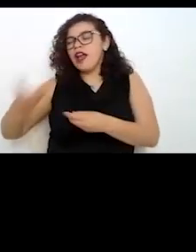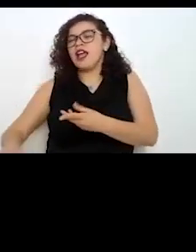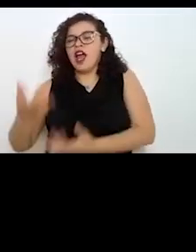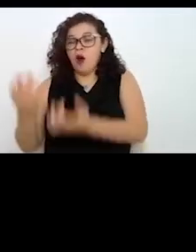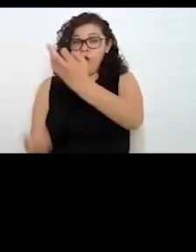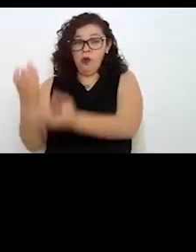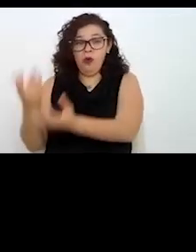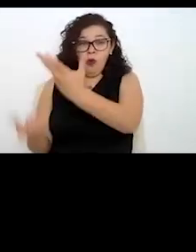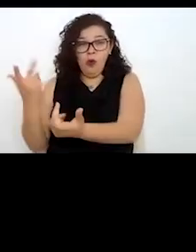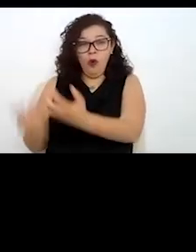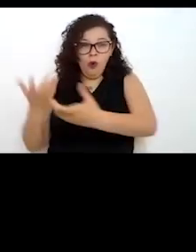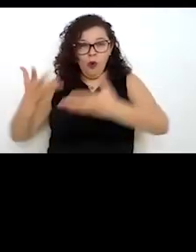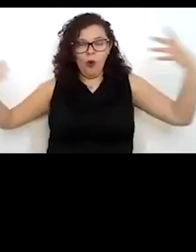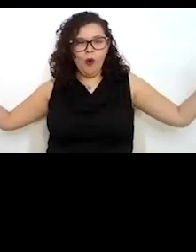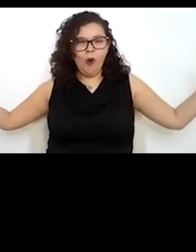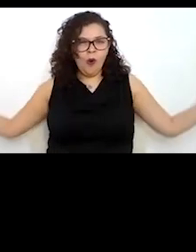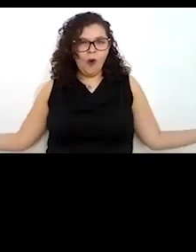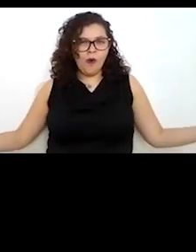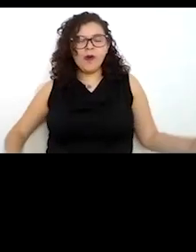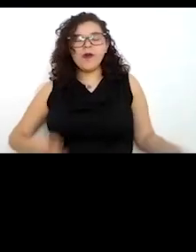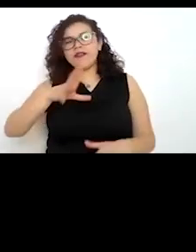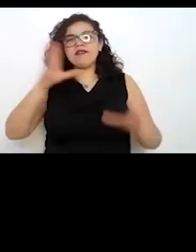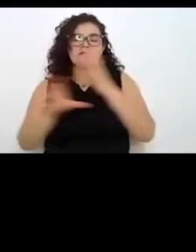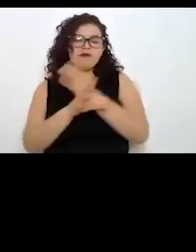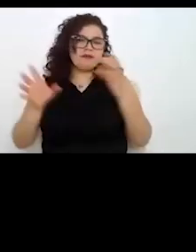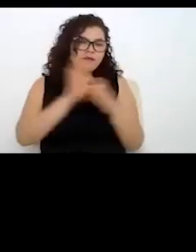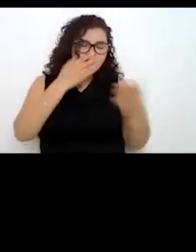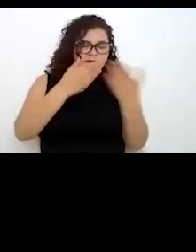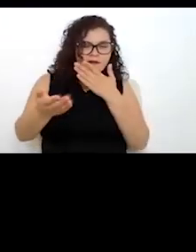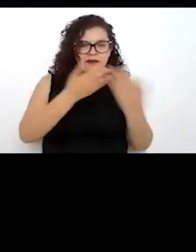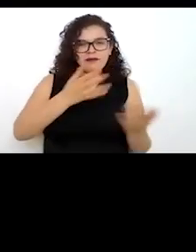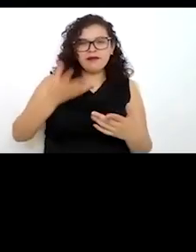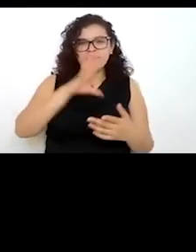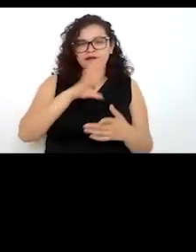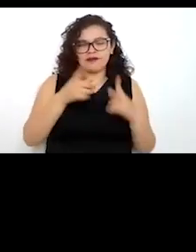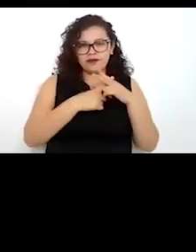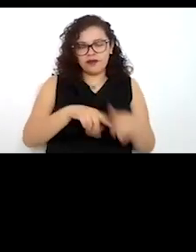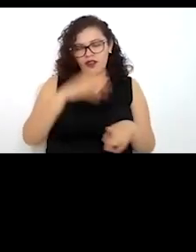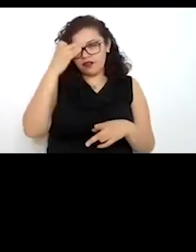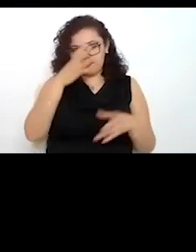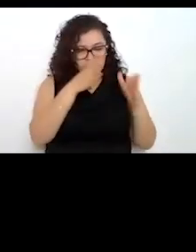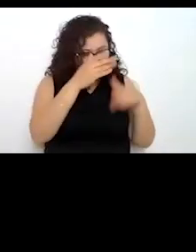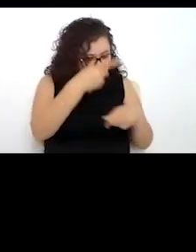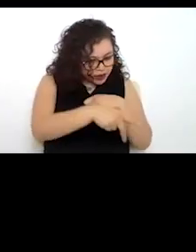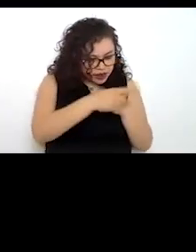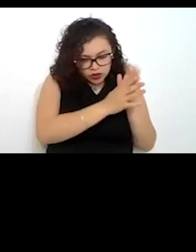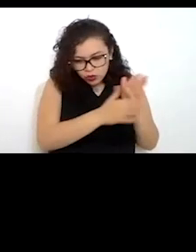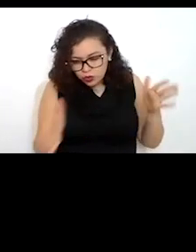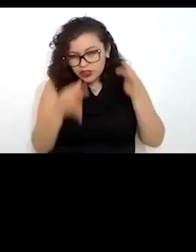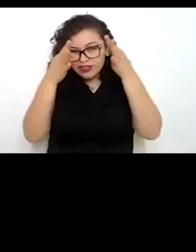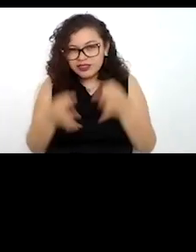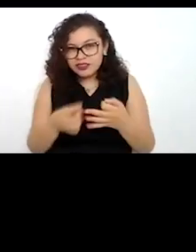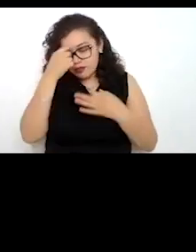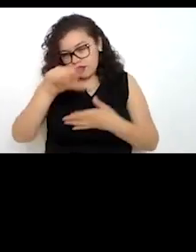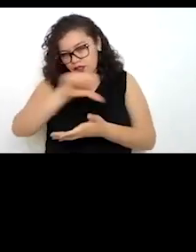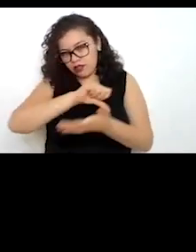entonces eso causa un incendio mayor, ¿no? O sea, todas estas cosas o acciones que pueden llegar a concatenarse en un peligro real e inminente para el centro